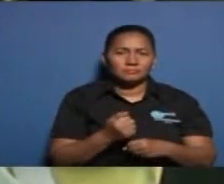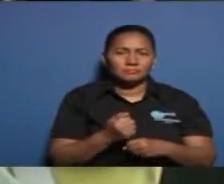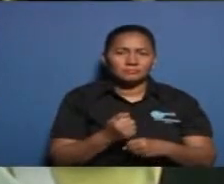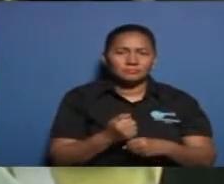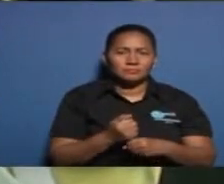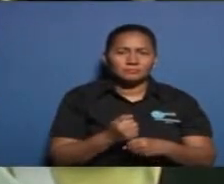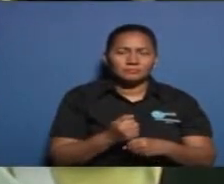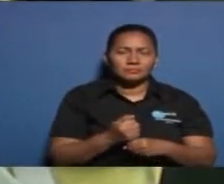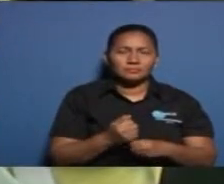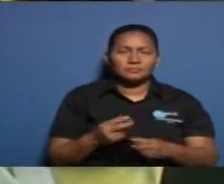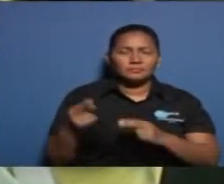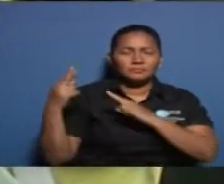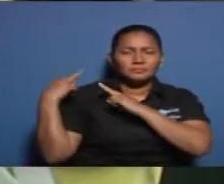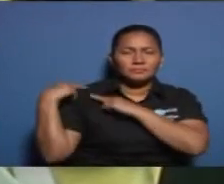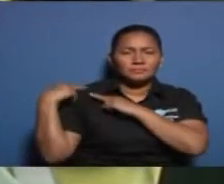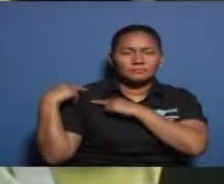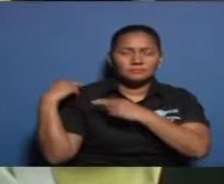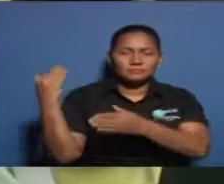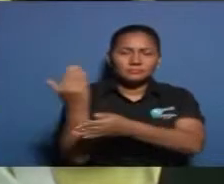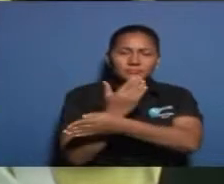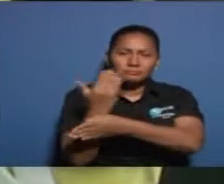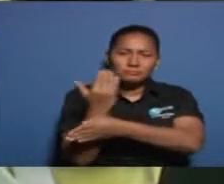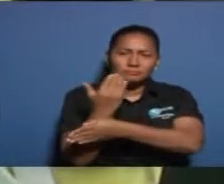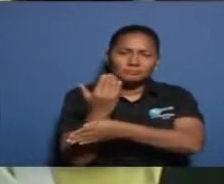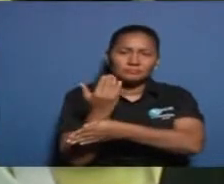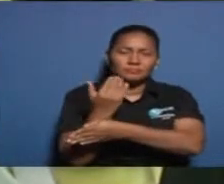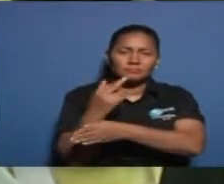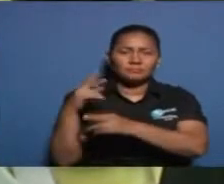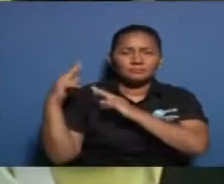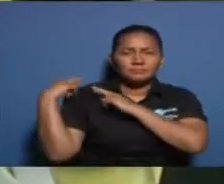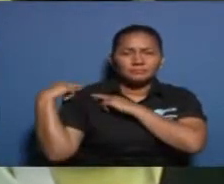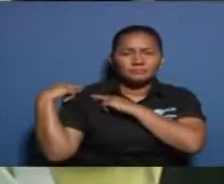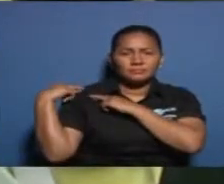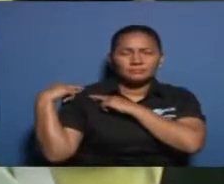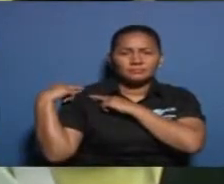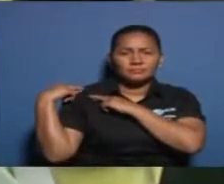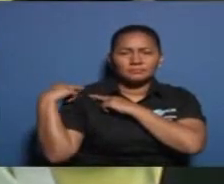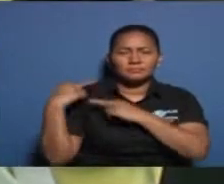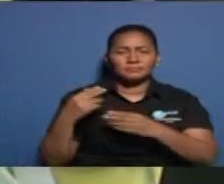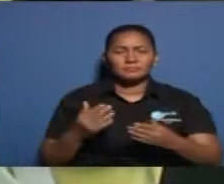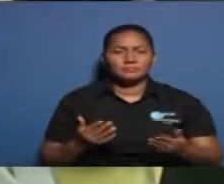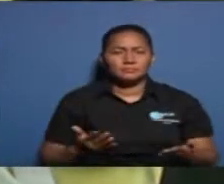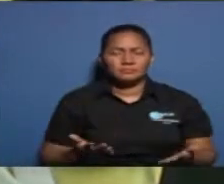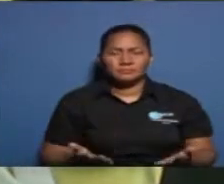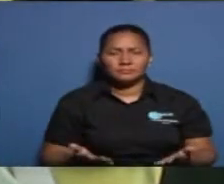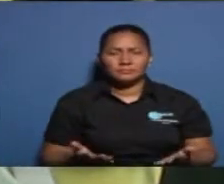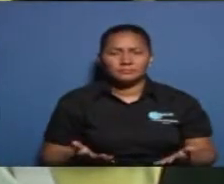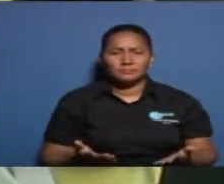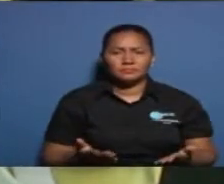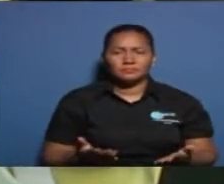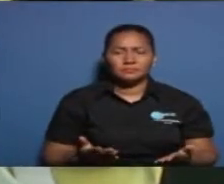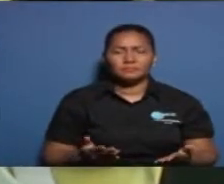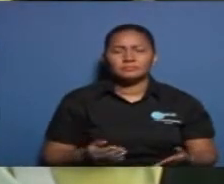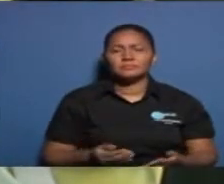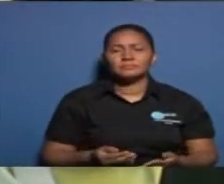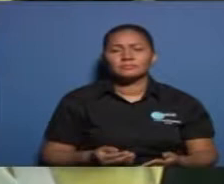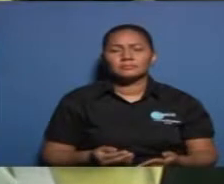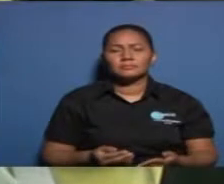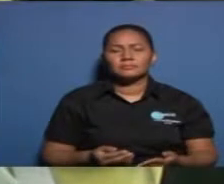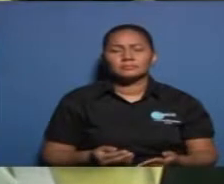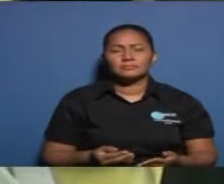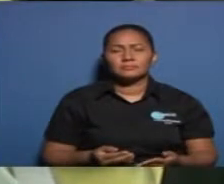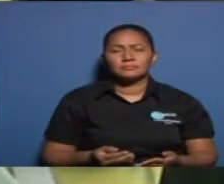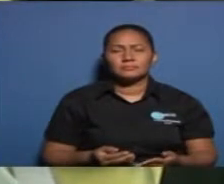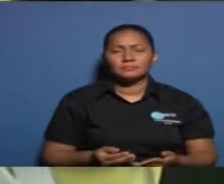de comunicación realizarlo andar repitiendo en los programas ni los estereotipos que toda la historia ya